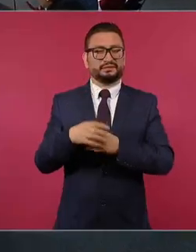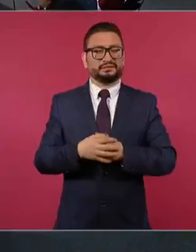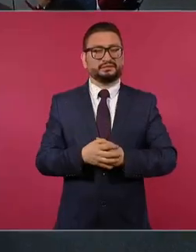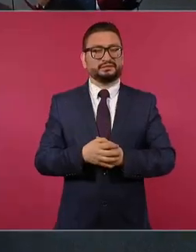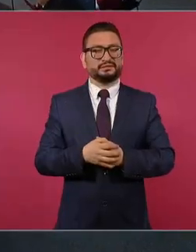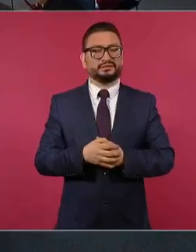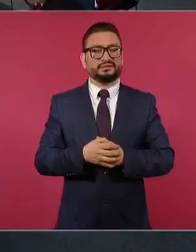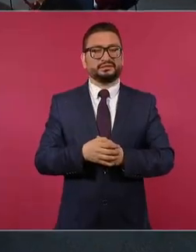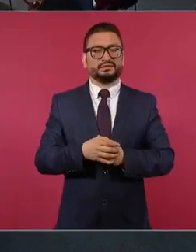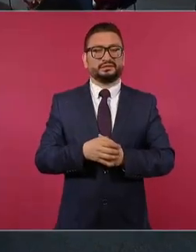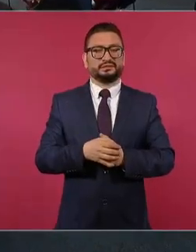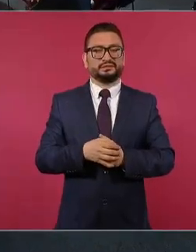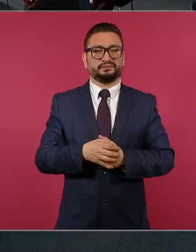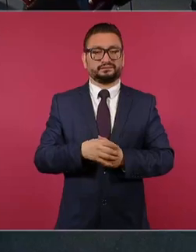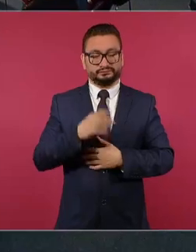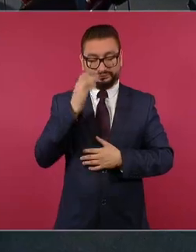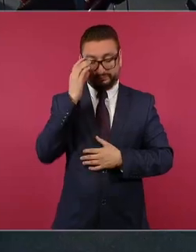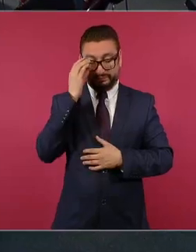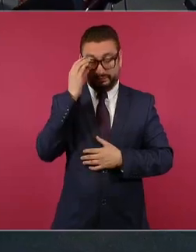Javier Lozano.